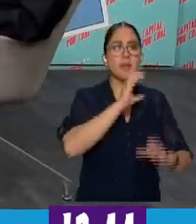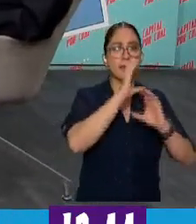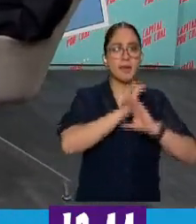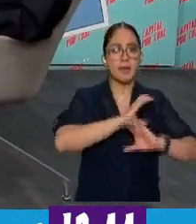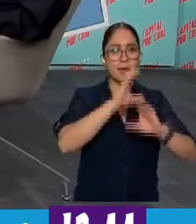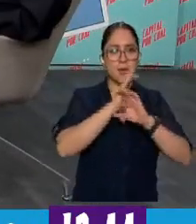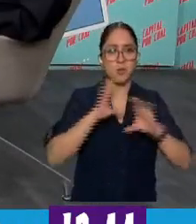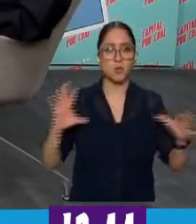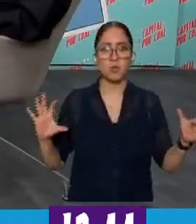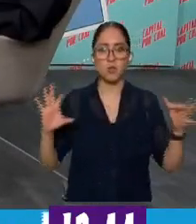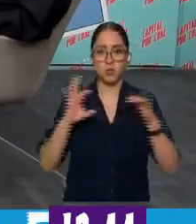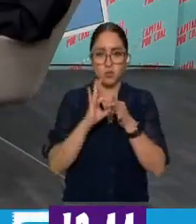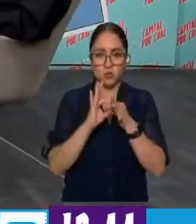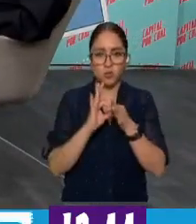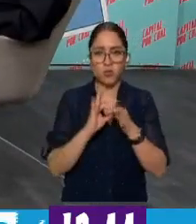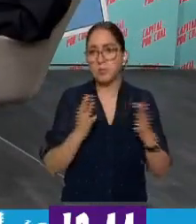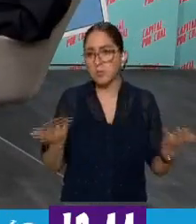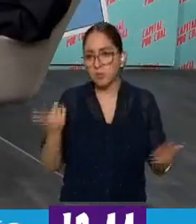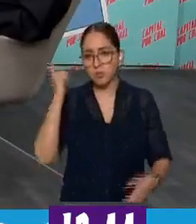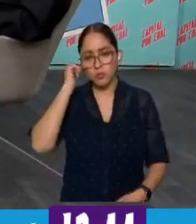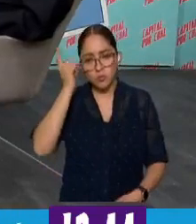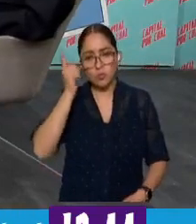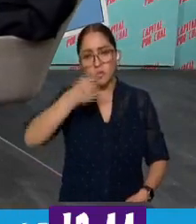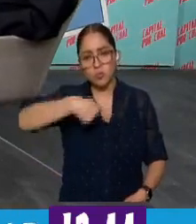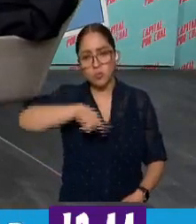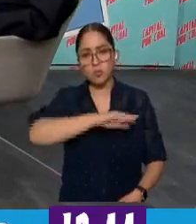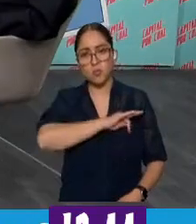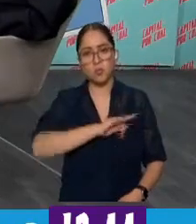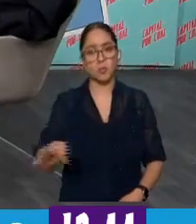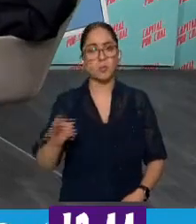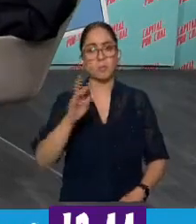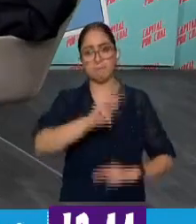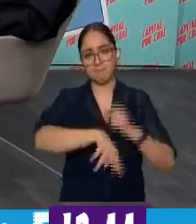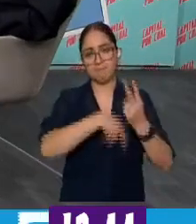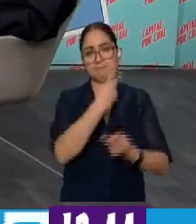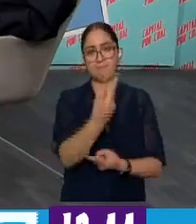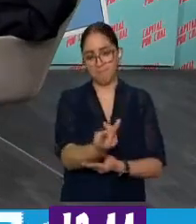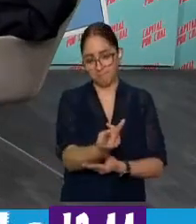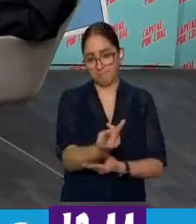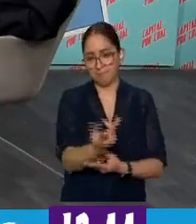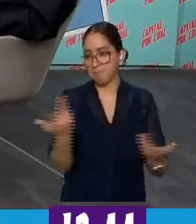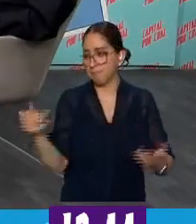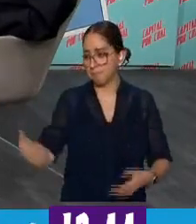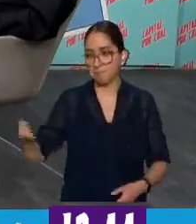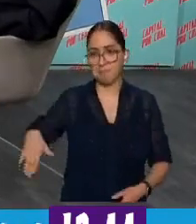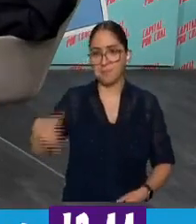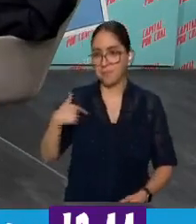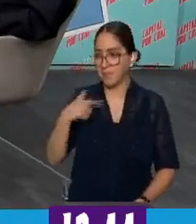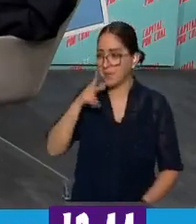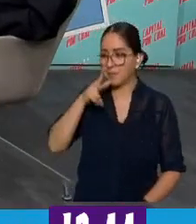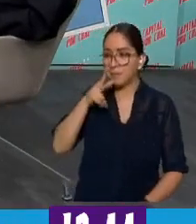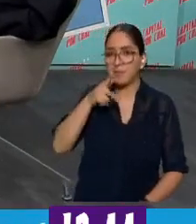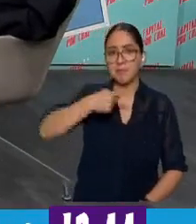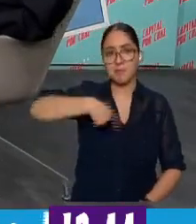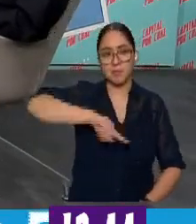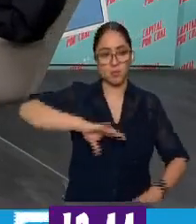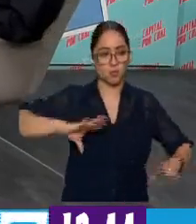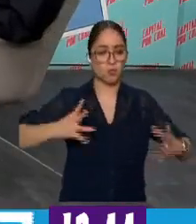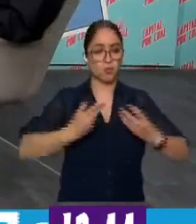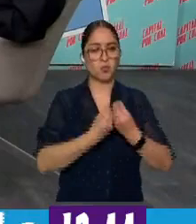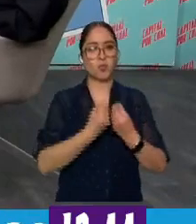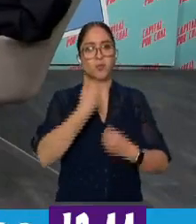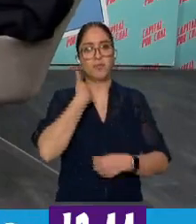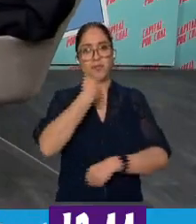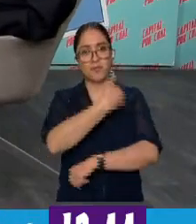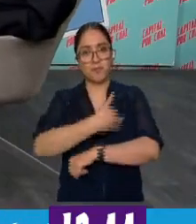chavas, entonces... pues no se lo pueden perder, la verdad no. Está, y como dice mi papá, está muy familiar, está para que